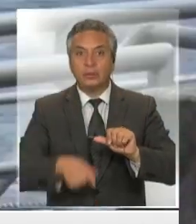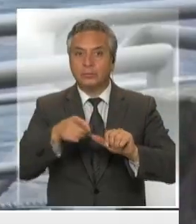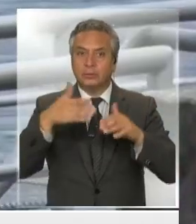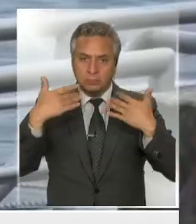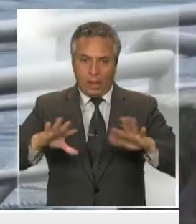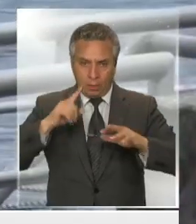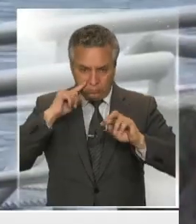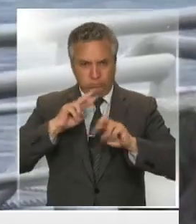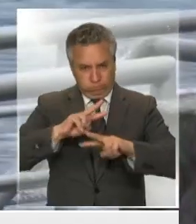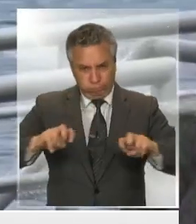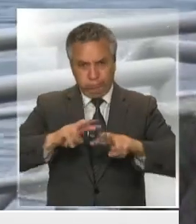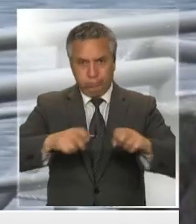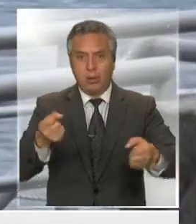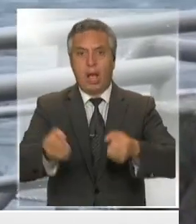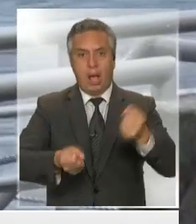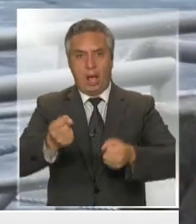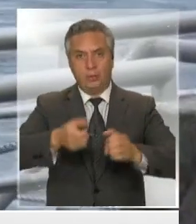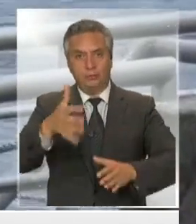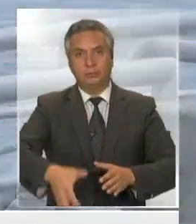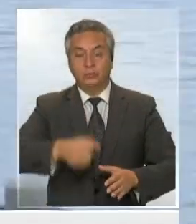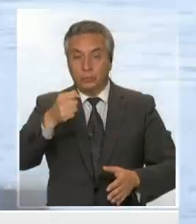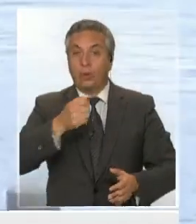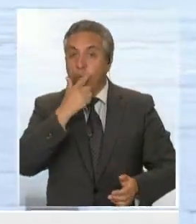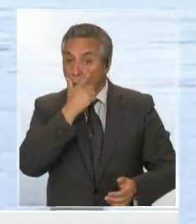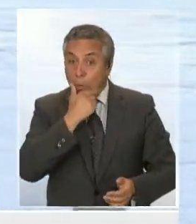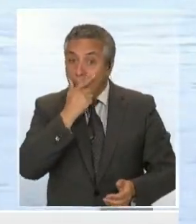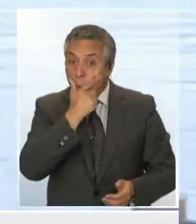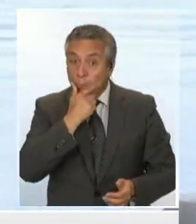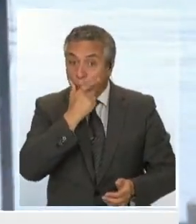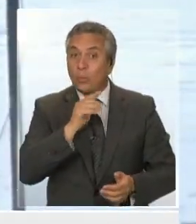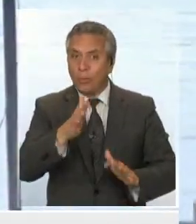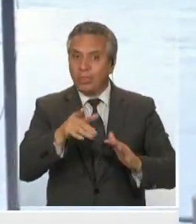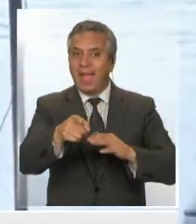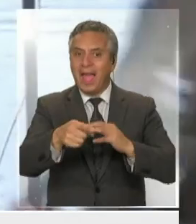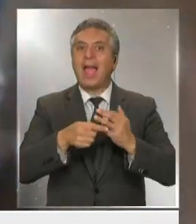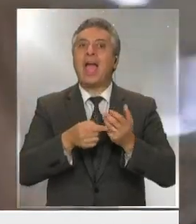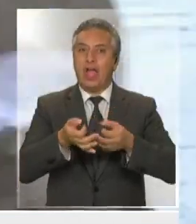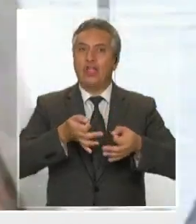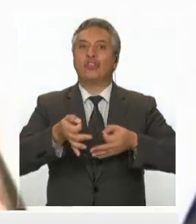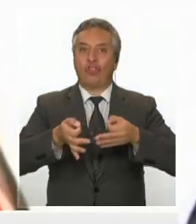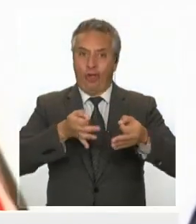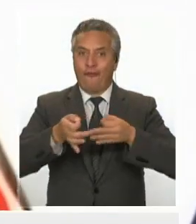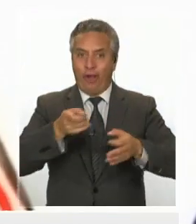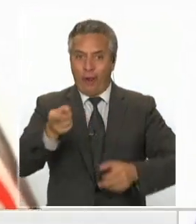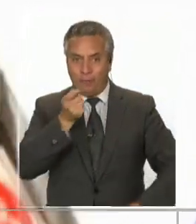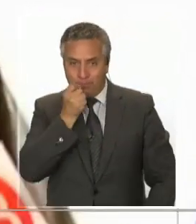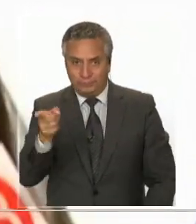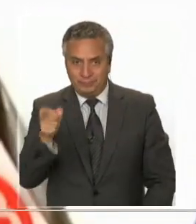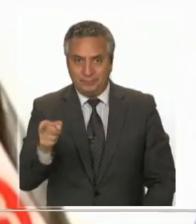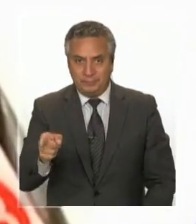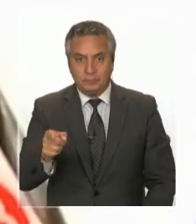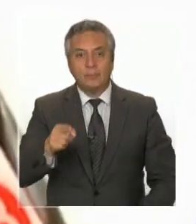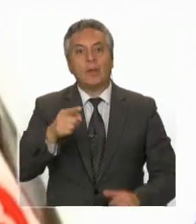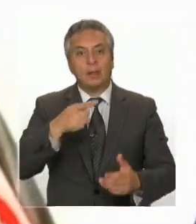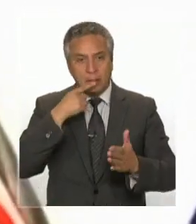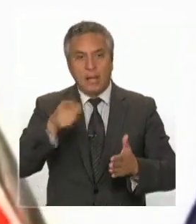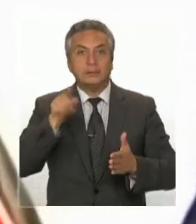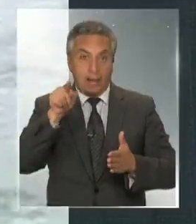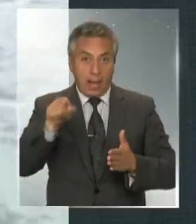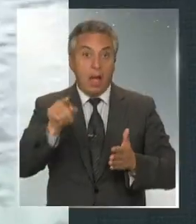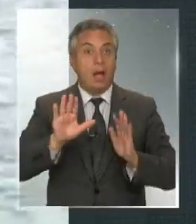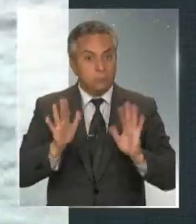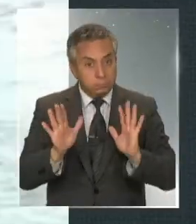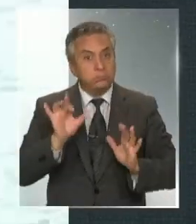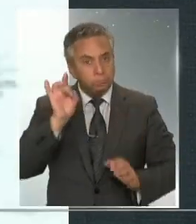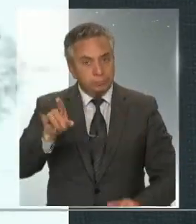forenses y peritajes al vehículo. Las dudas apuntaban al novio de la ingeniera. Una de las líneas de investigación que se sigue lo colocaría él en condición de